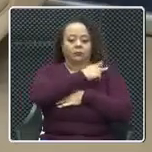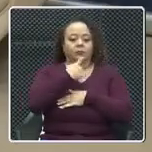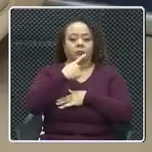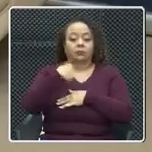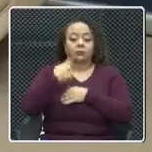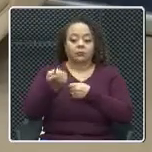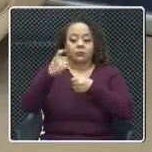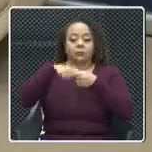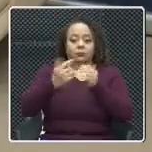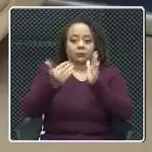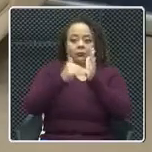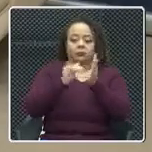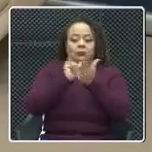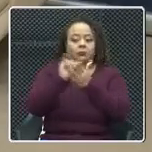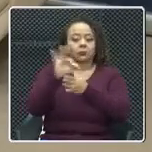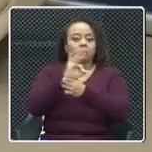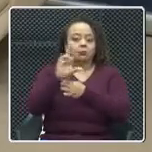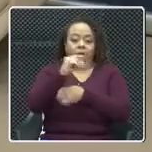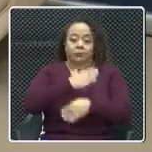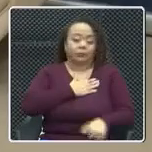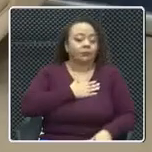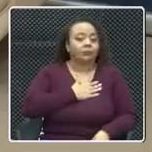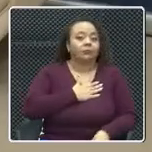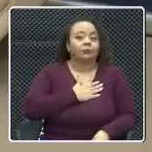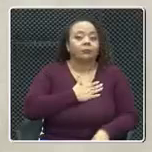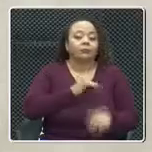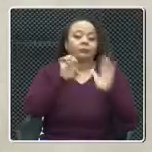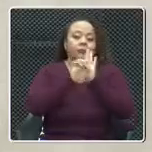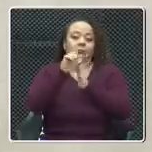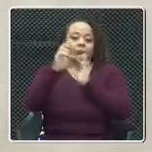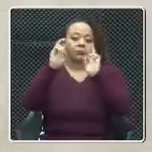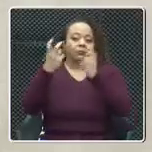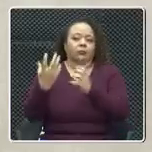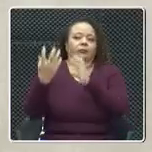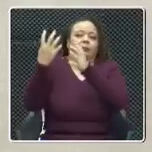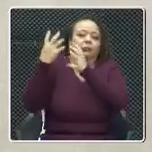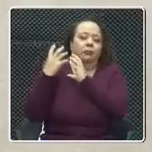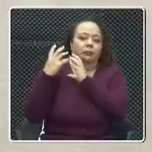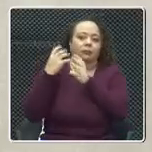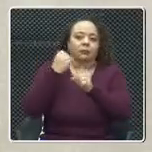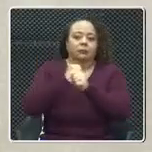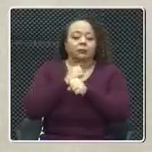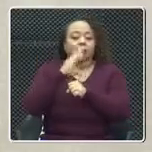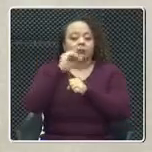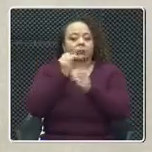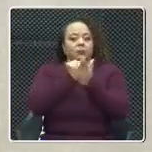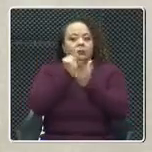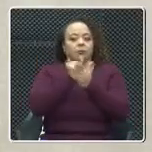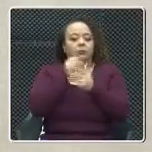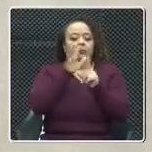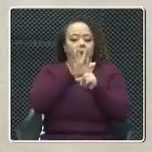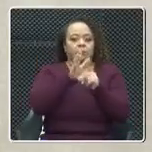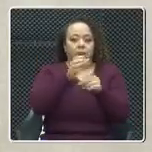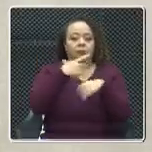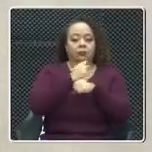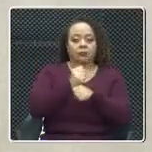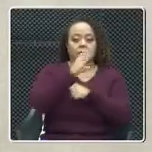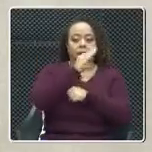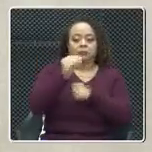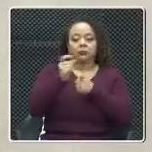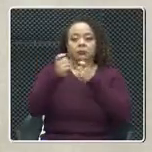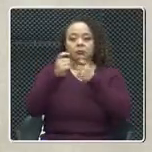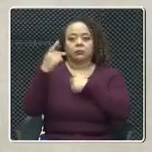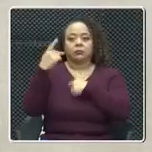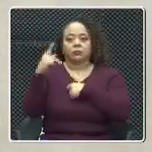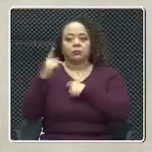yo me reincorpore, estas funciones ya no van a ser mías. Por ejemplo, un tema de sobrecarga. Okay. O la investigación de hostigamiento se hizo y la gestión